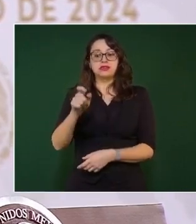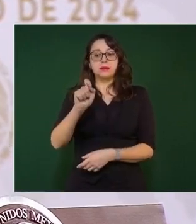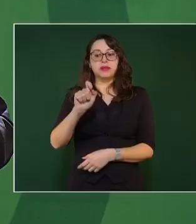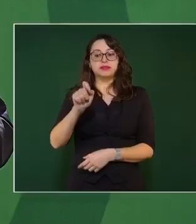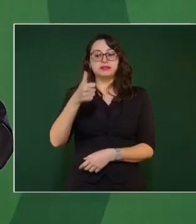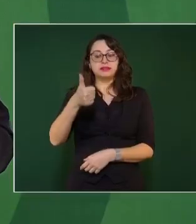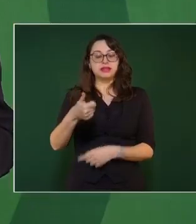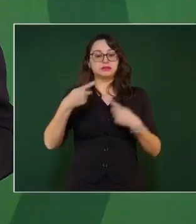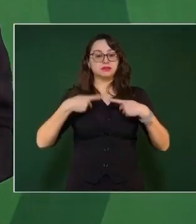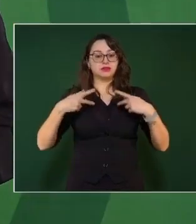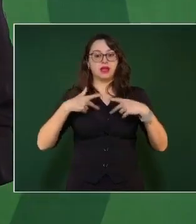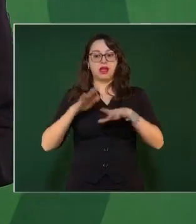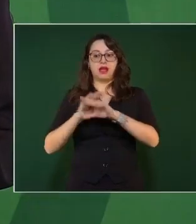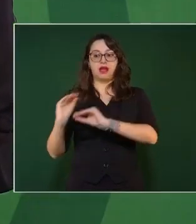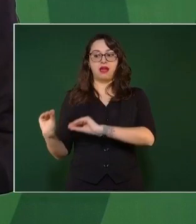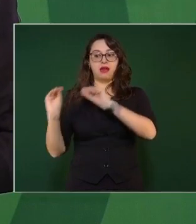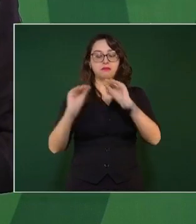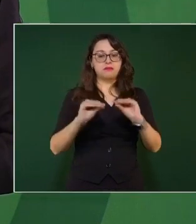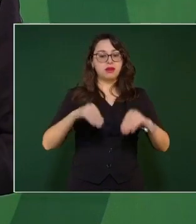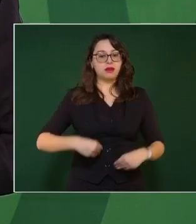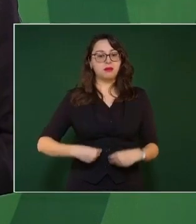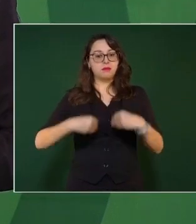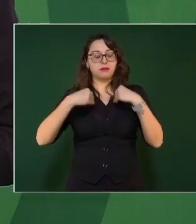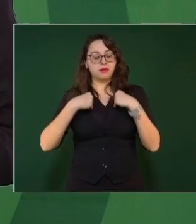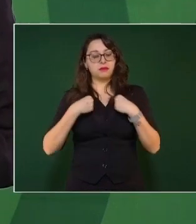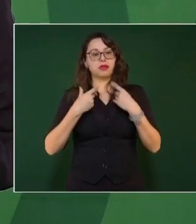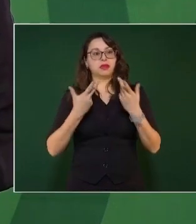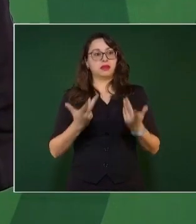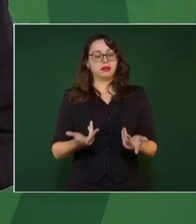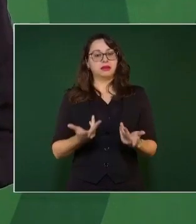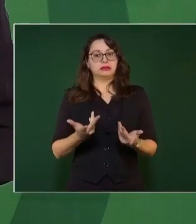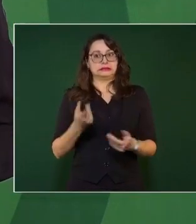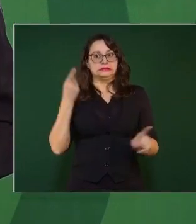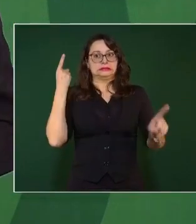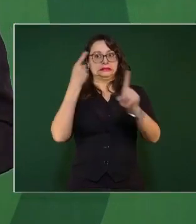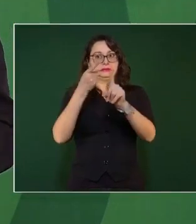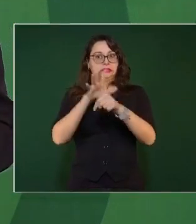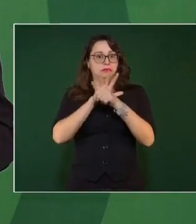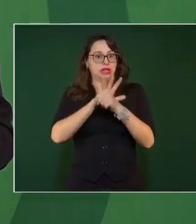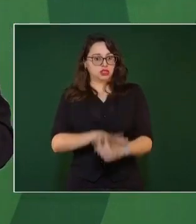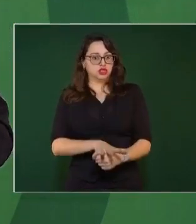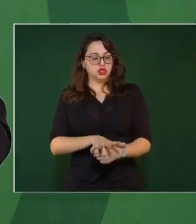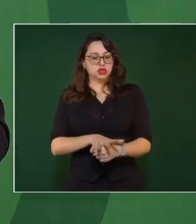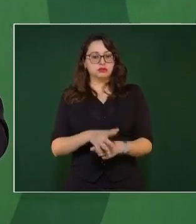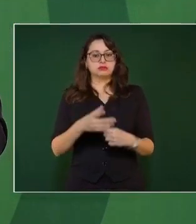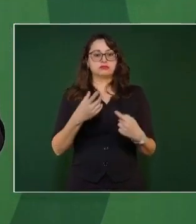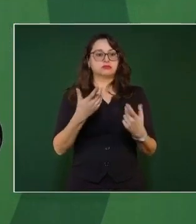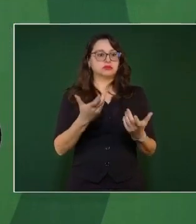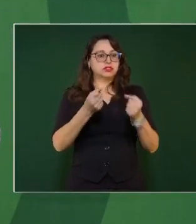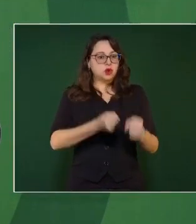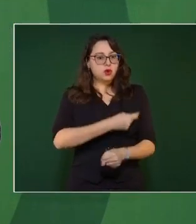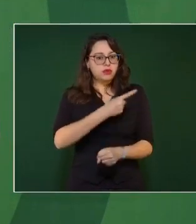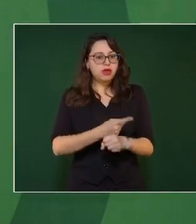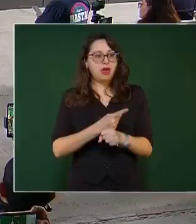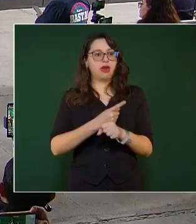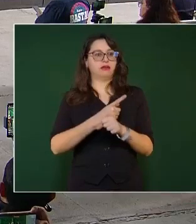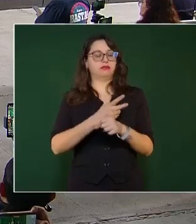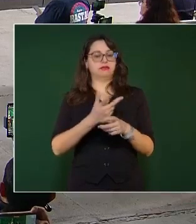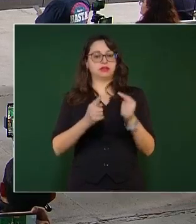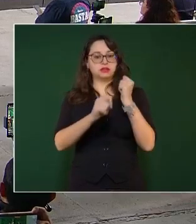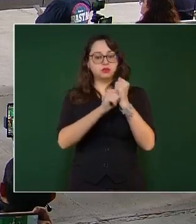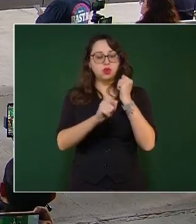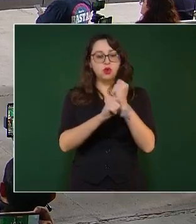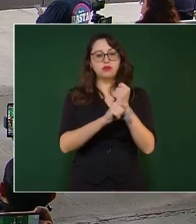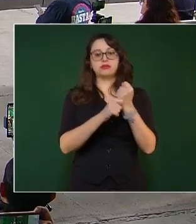nos da muchísima presión en movilidad, en seguridad, pero también en agua. Ha habido tres momentos muy importantes en la